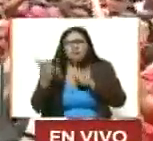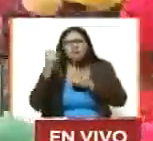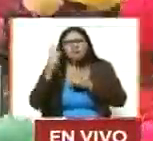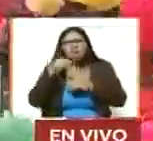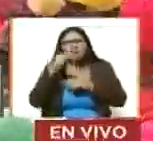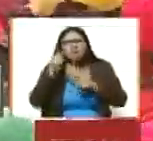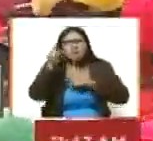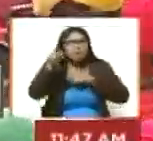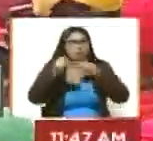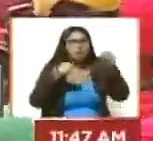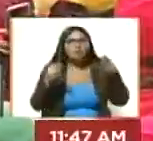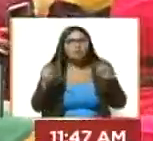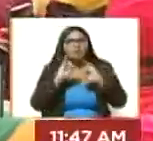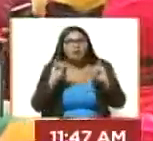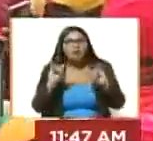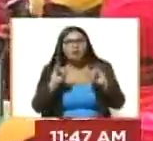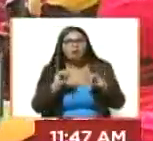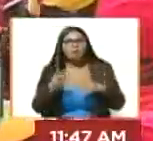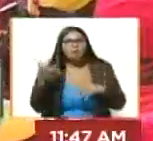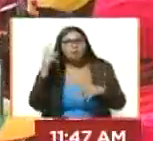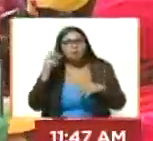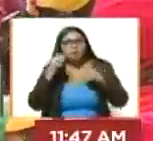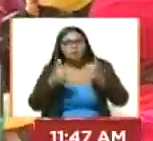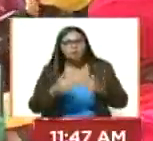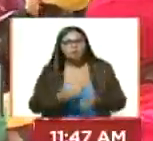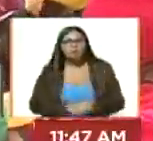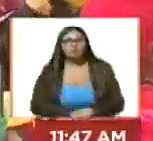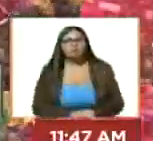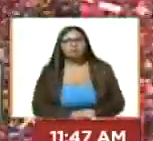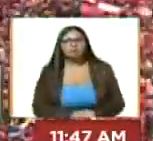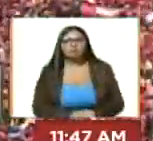por allá, allá en la esquina.